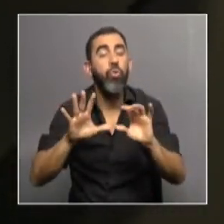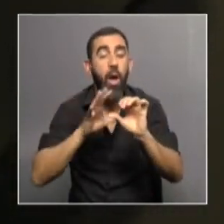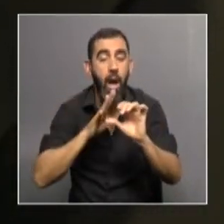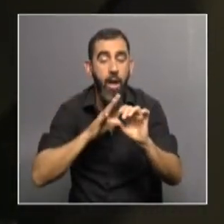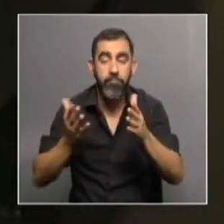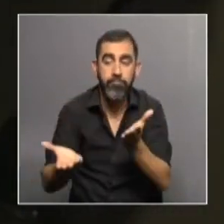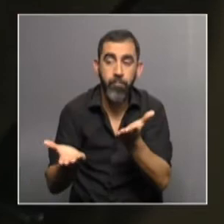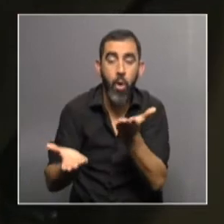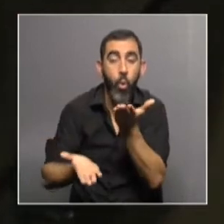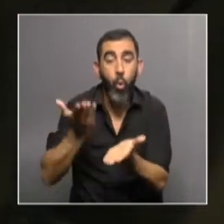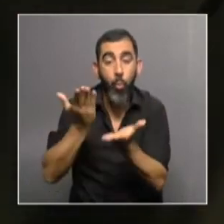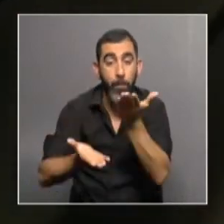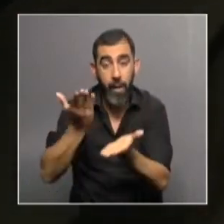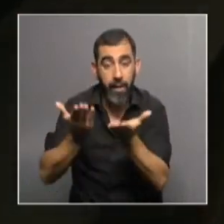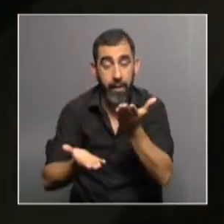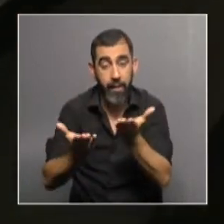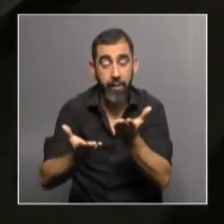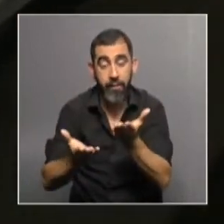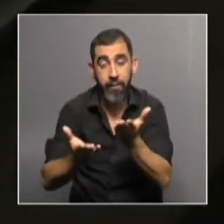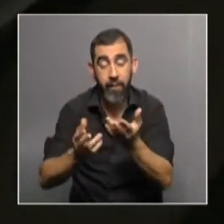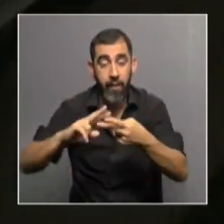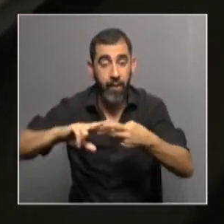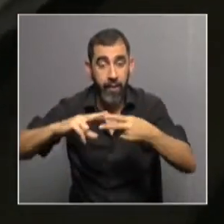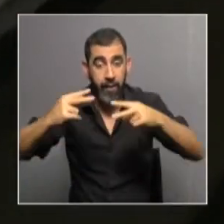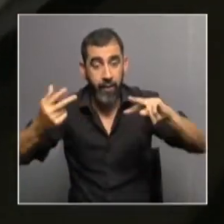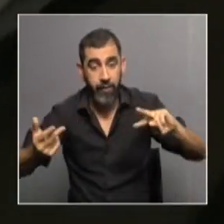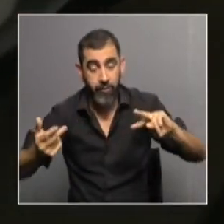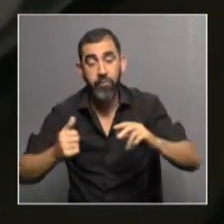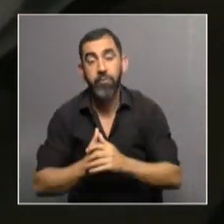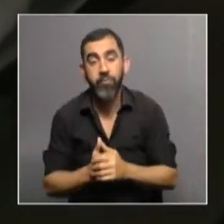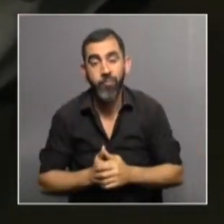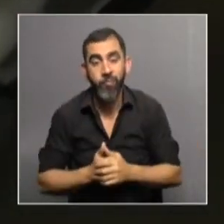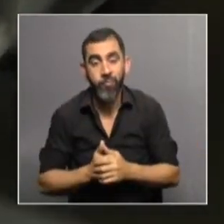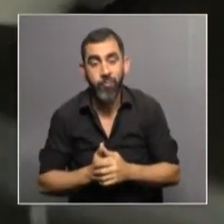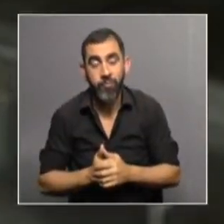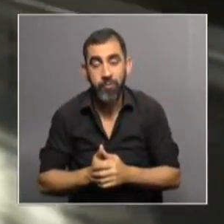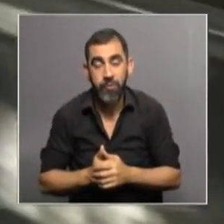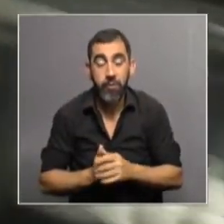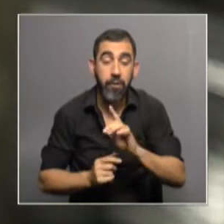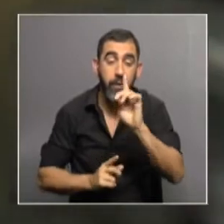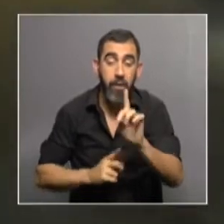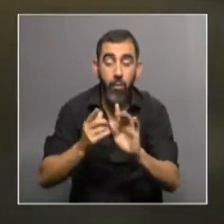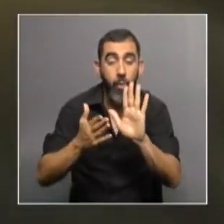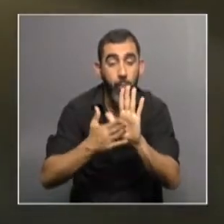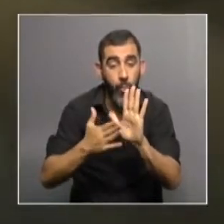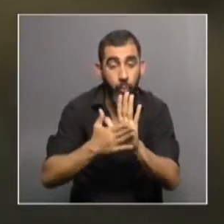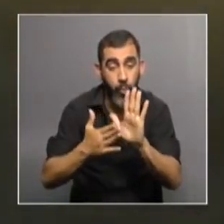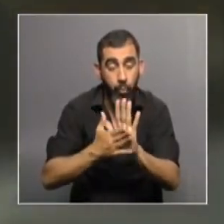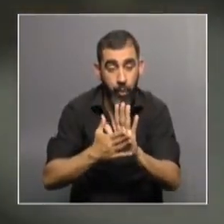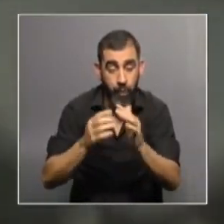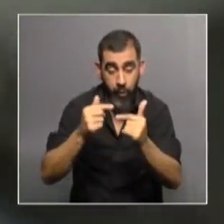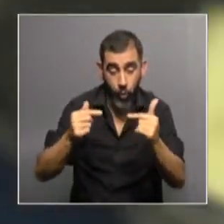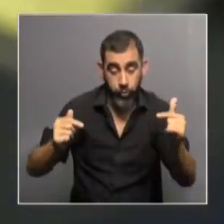confrontación electrónica de perfiles genéticos ¿entre qué? entre indicios evidencias de casos sin